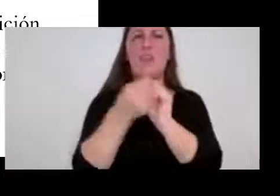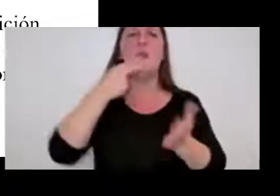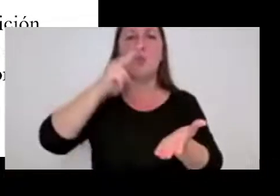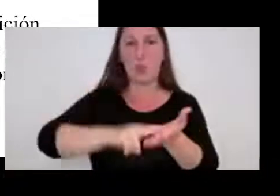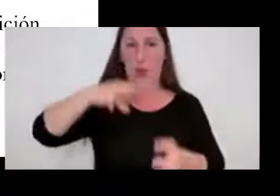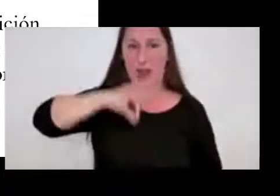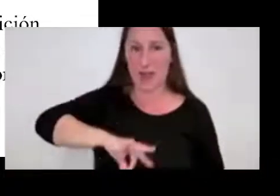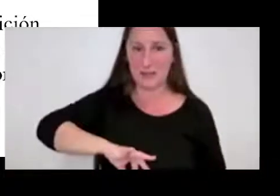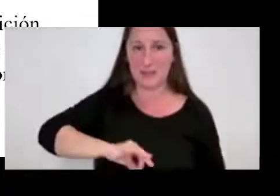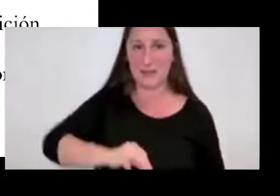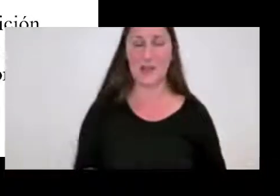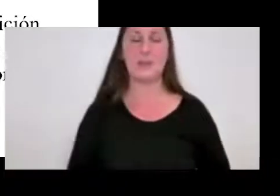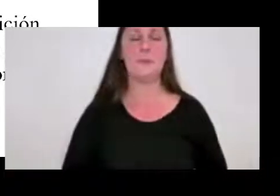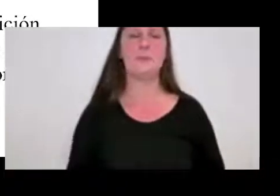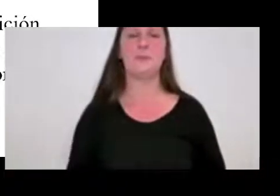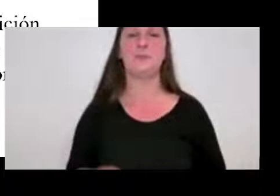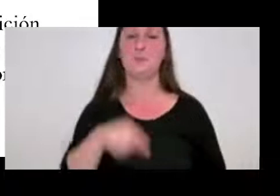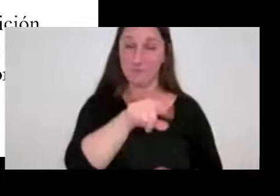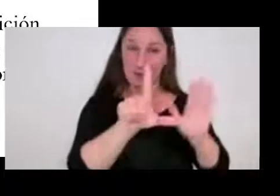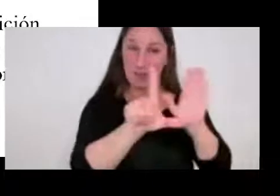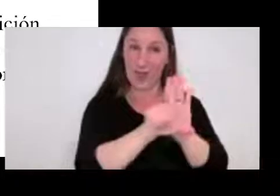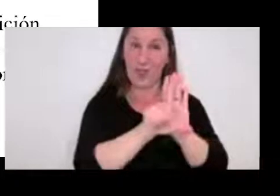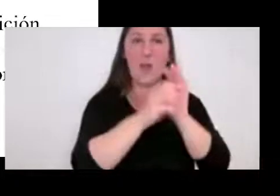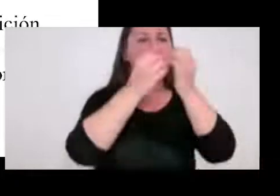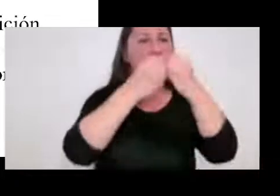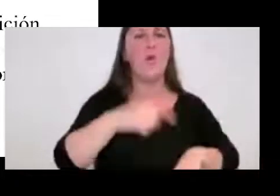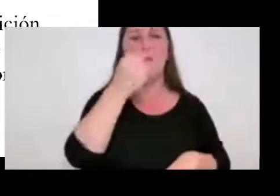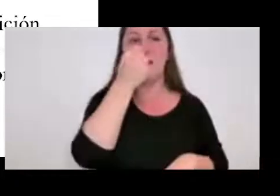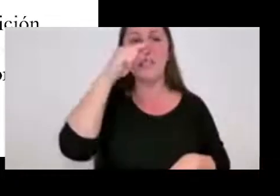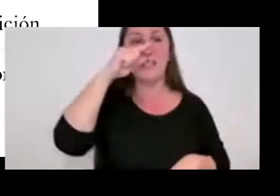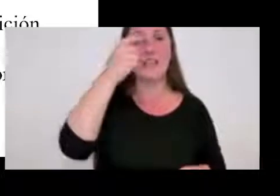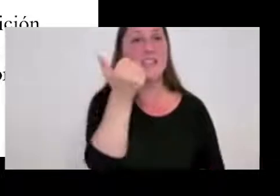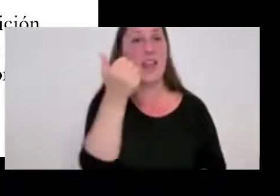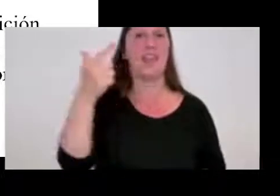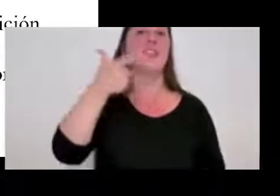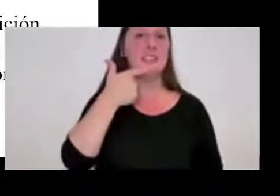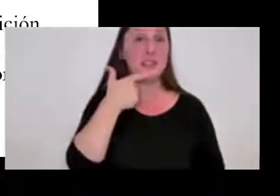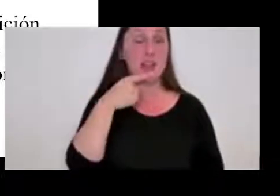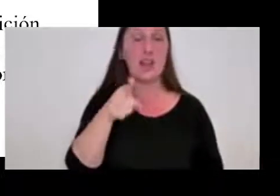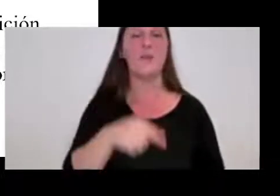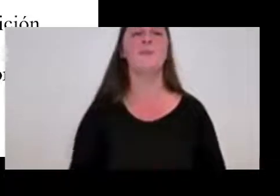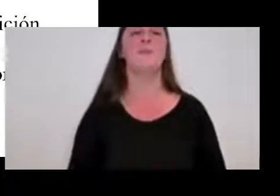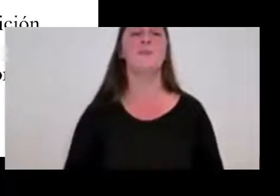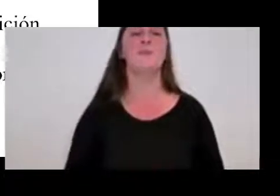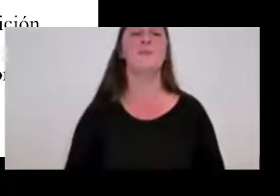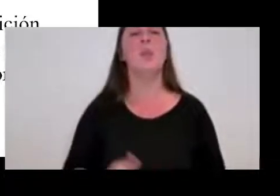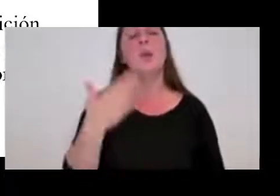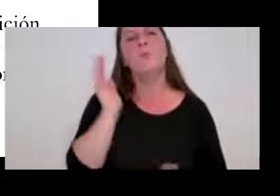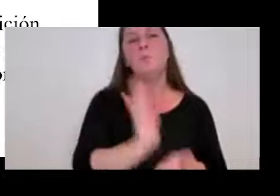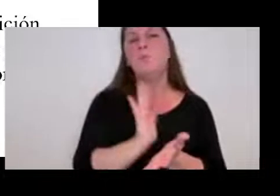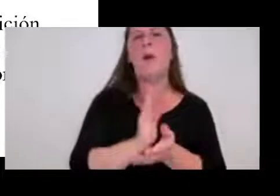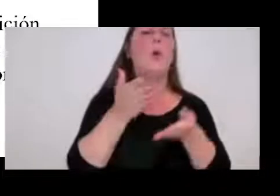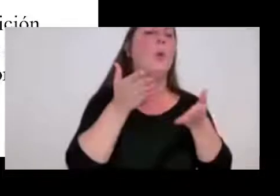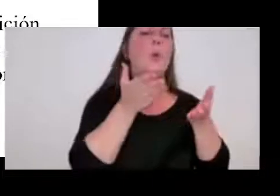ganancias. Esta ley, que nació con el número 27617, se puede decir que beneficia a